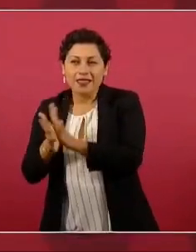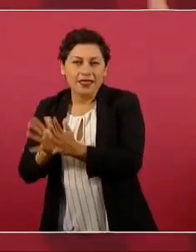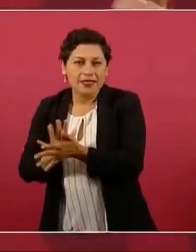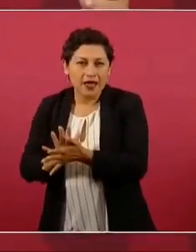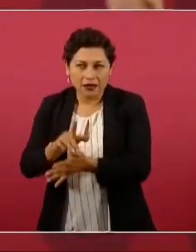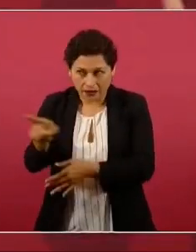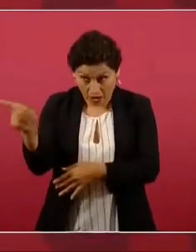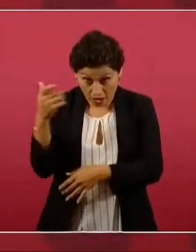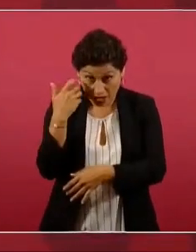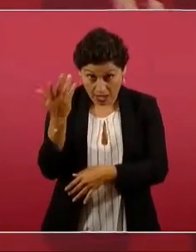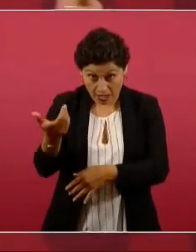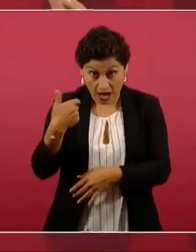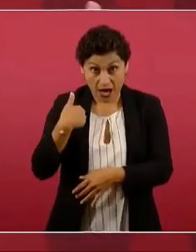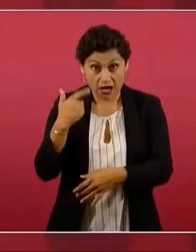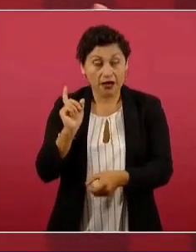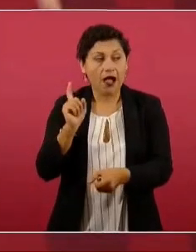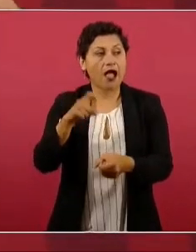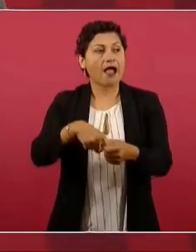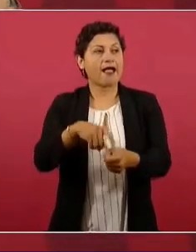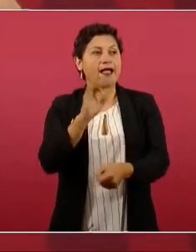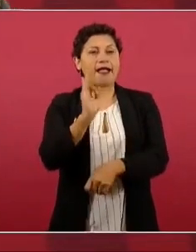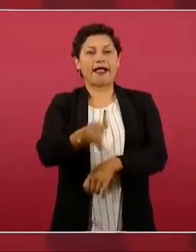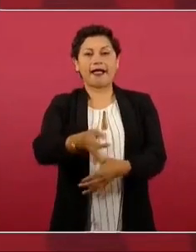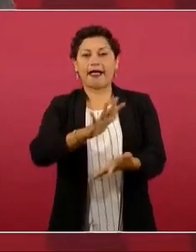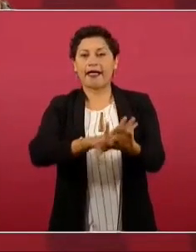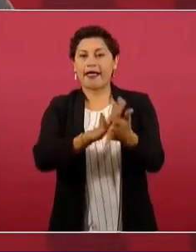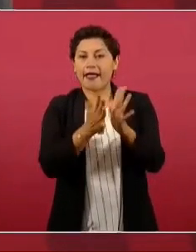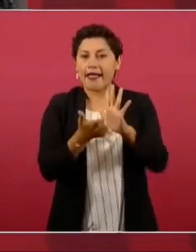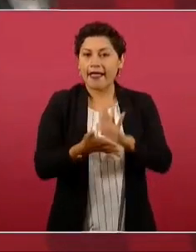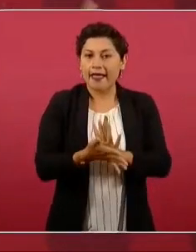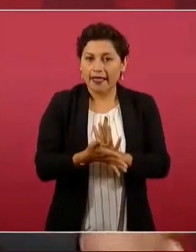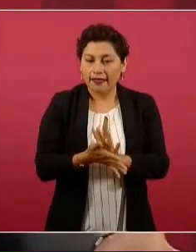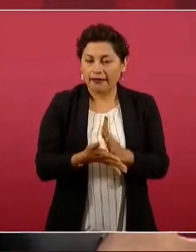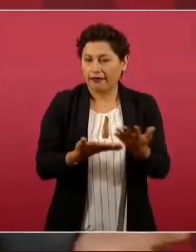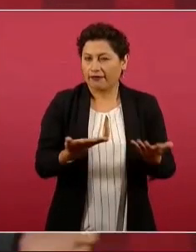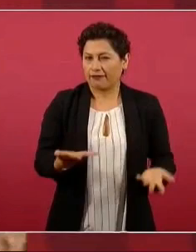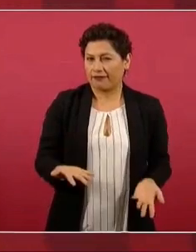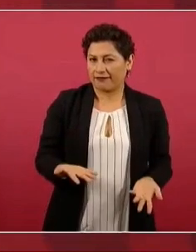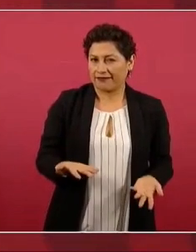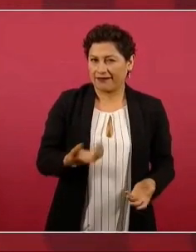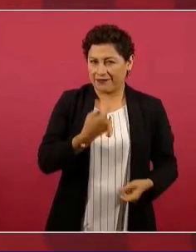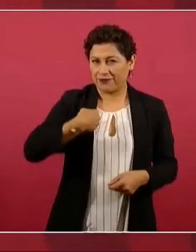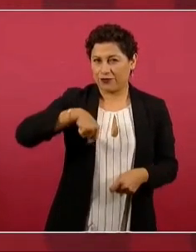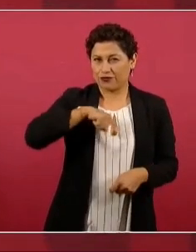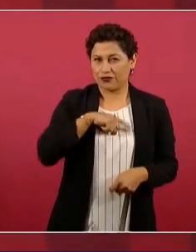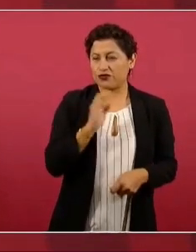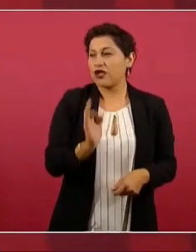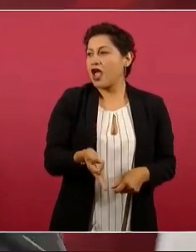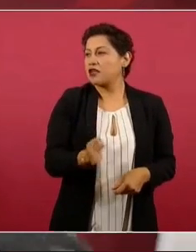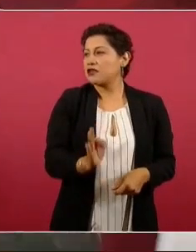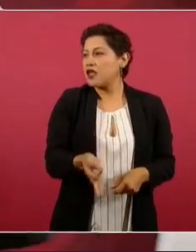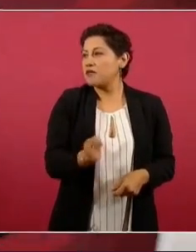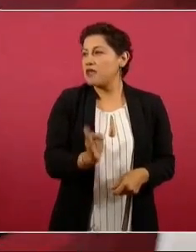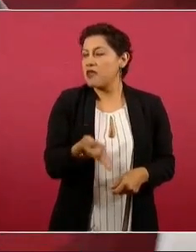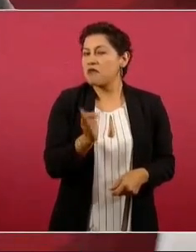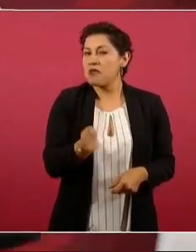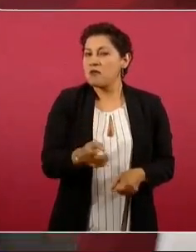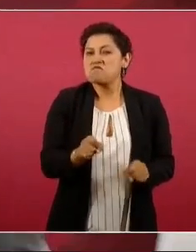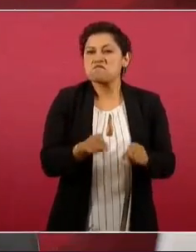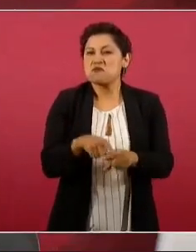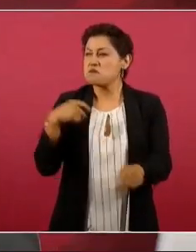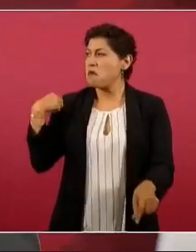y aceptamos ese estilo de vida, pues nuestro país